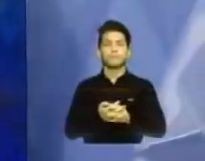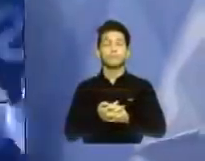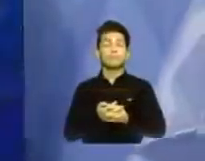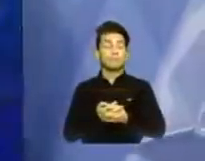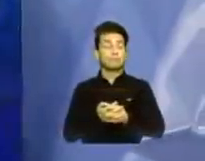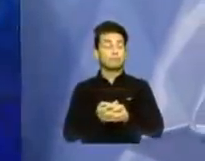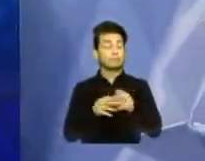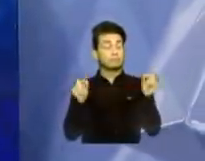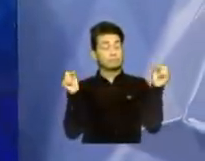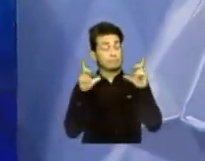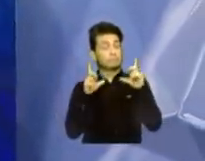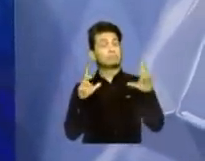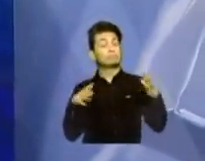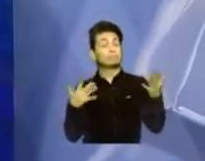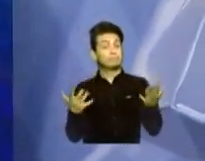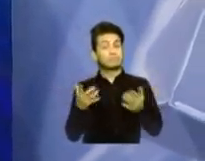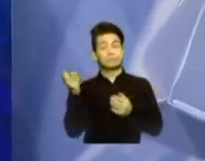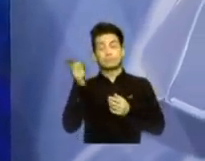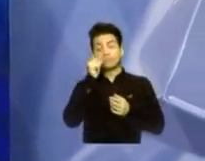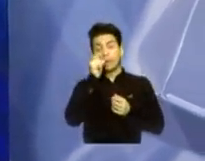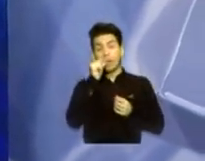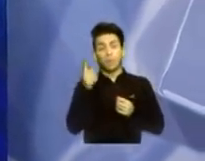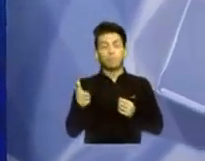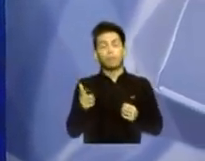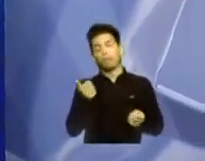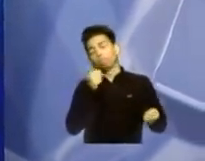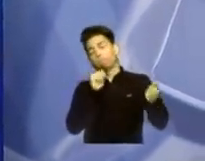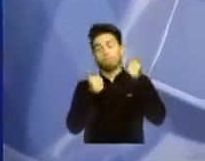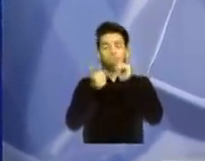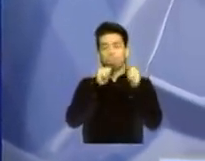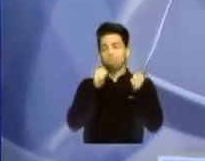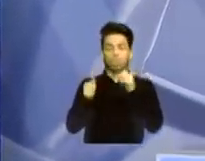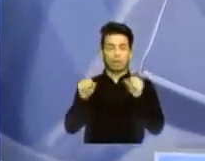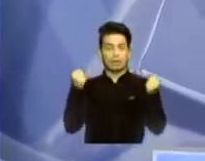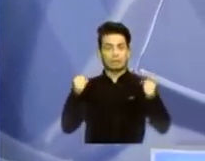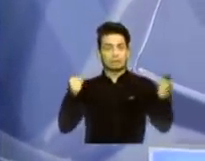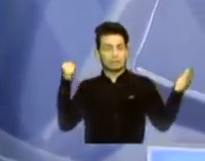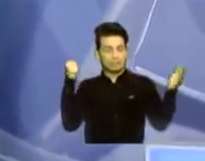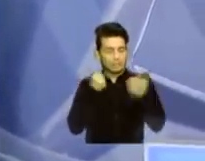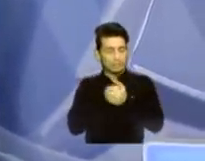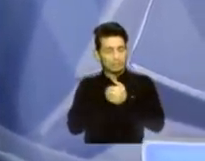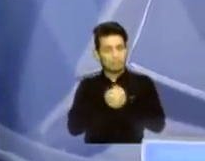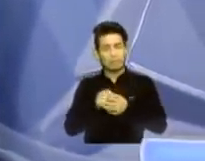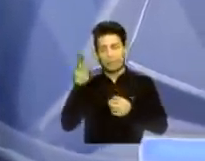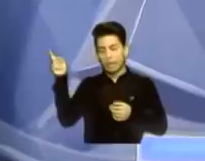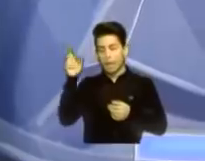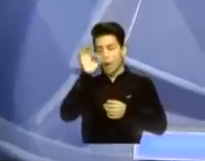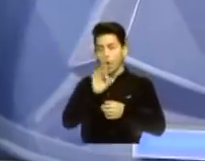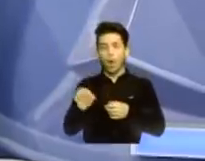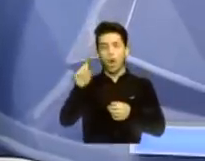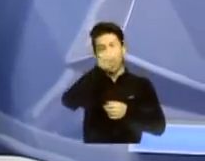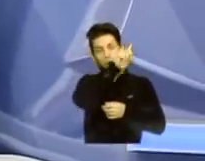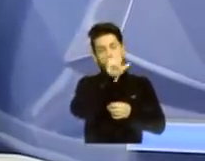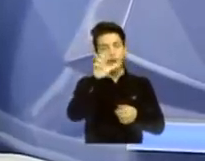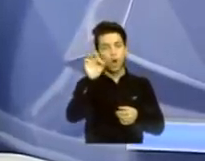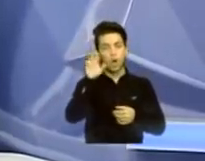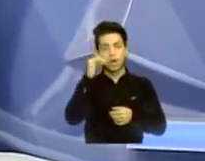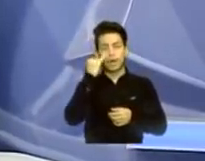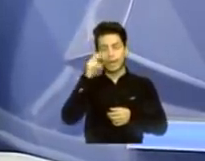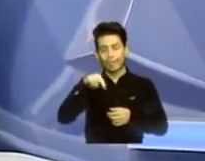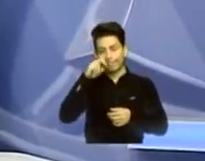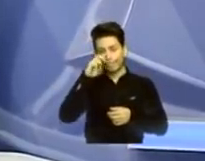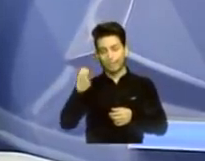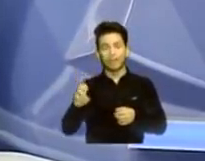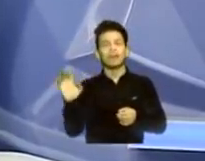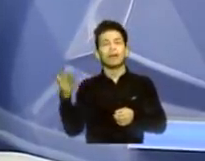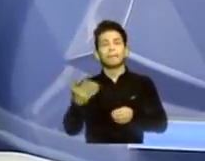Impactante cómo un hombre en aparente estado de ebriedad provocó un enorme accidente en el oriente del país, el cual dejó a un bebé fallecido, según lo reporta